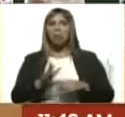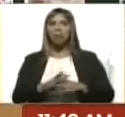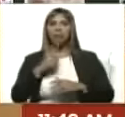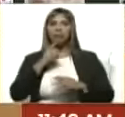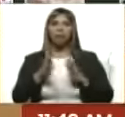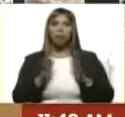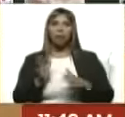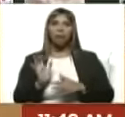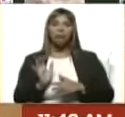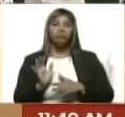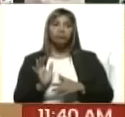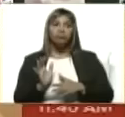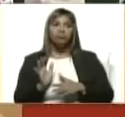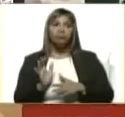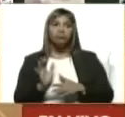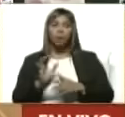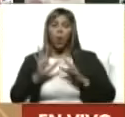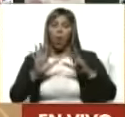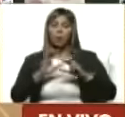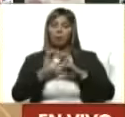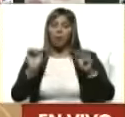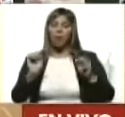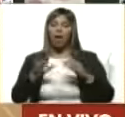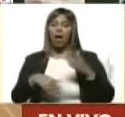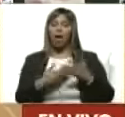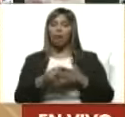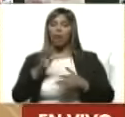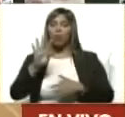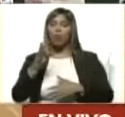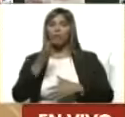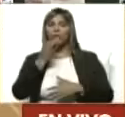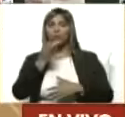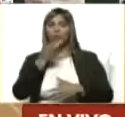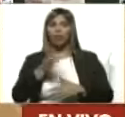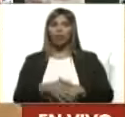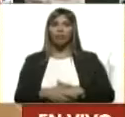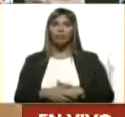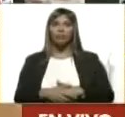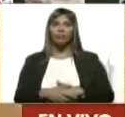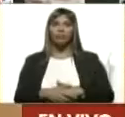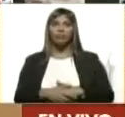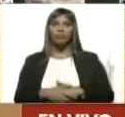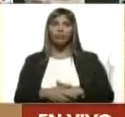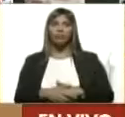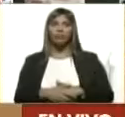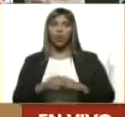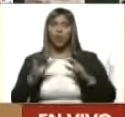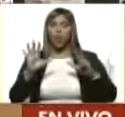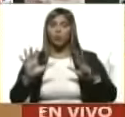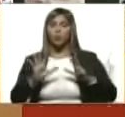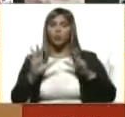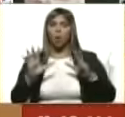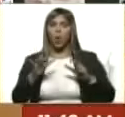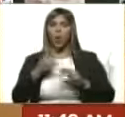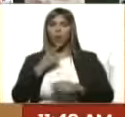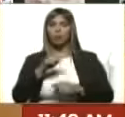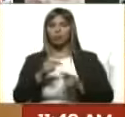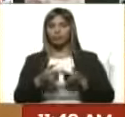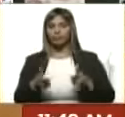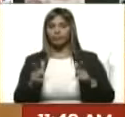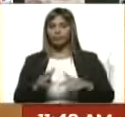estaríamos hablando de 8 de la mañana a 4 de la tarde, es decir, 8 horas de